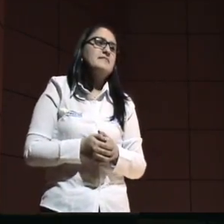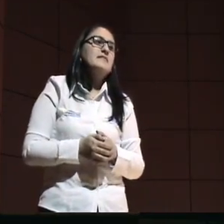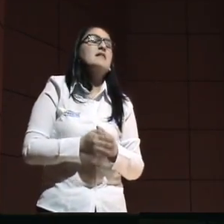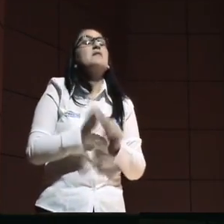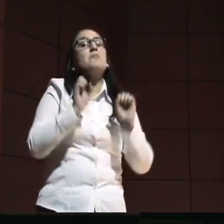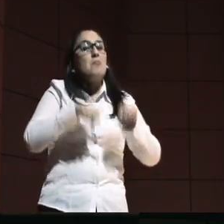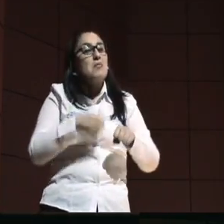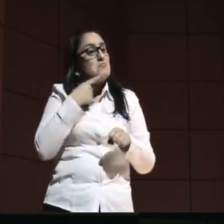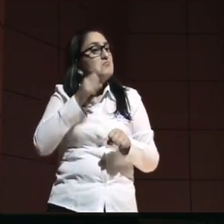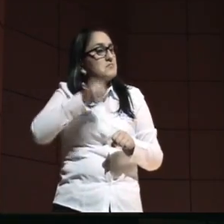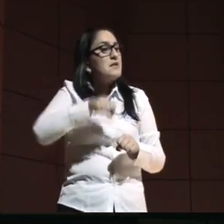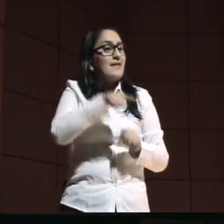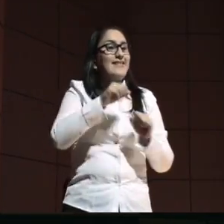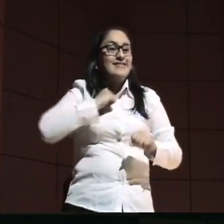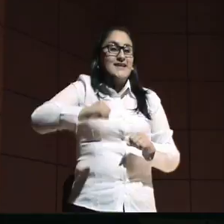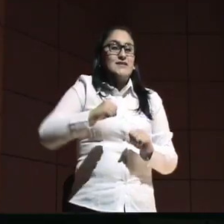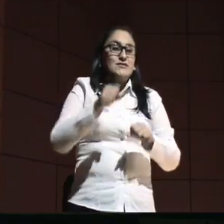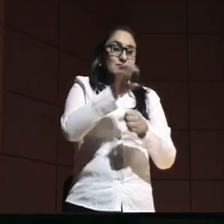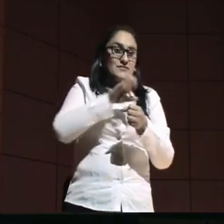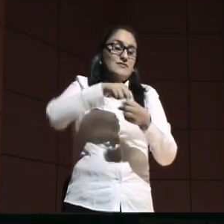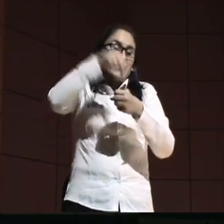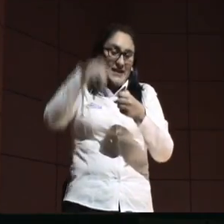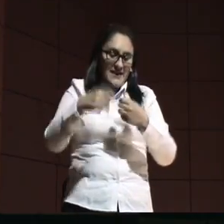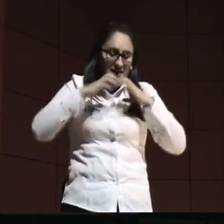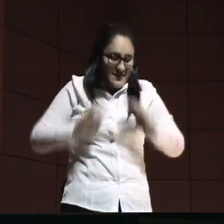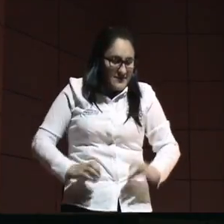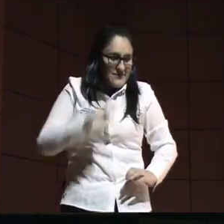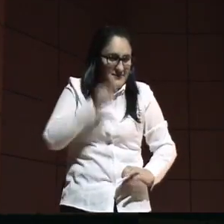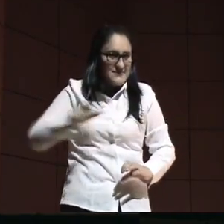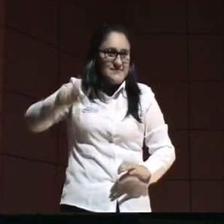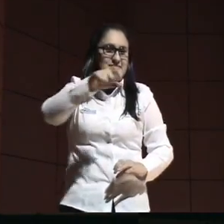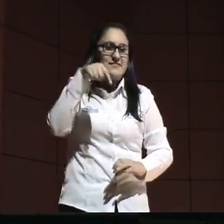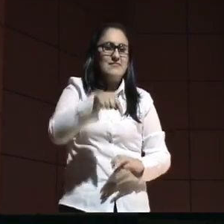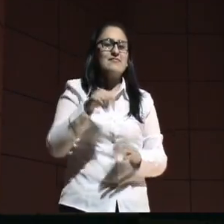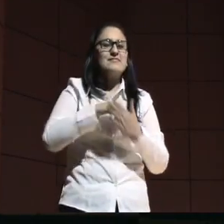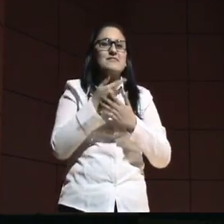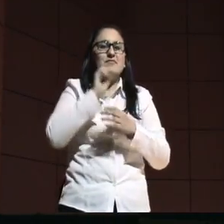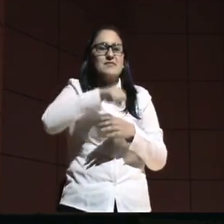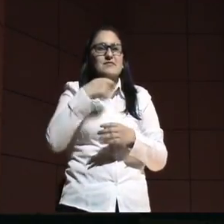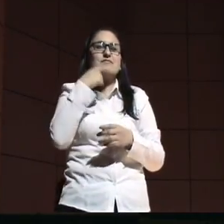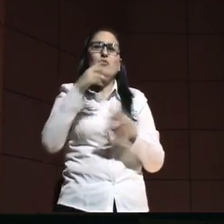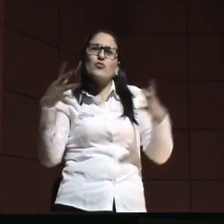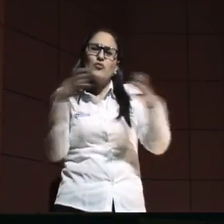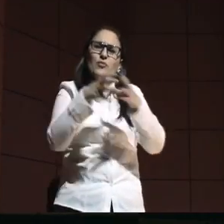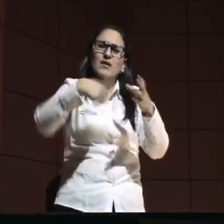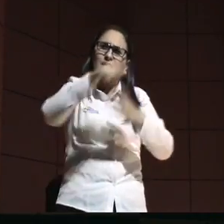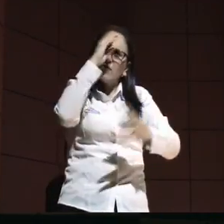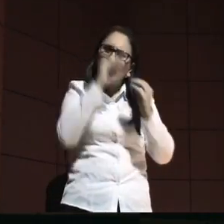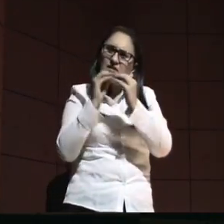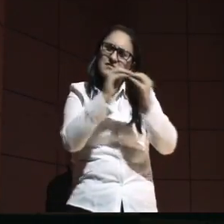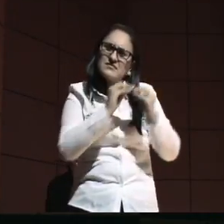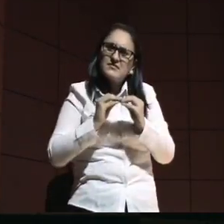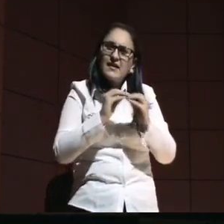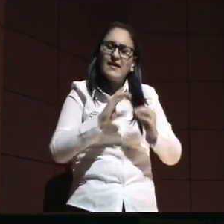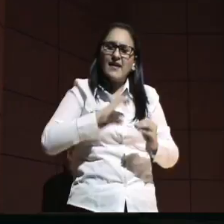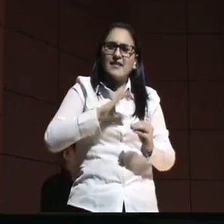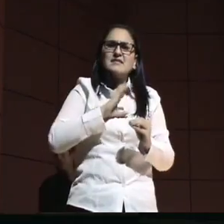Se puede afirmar que los derechos de ciudadanía en un comienzo fueron determinados por un exclusivo grupo de cuerpos con características